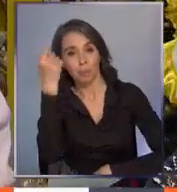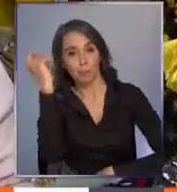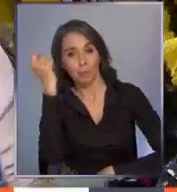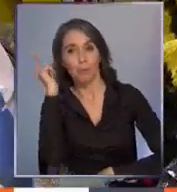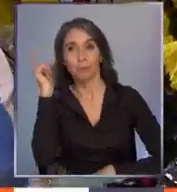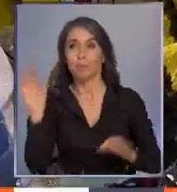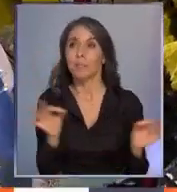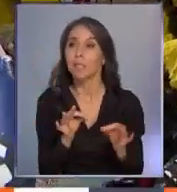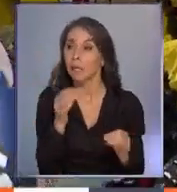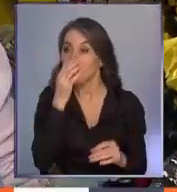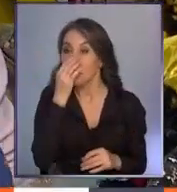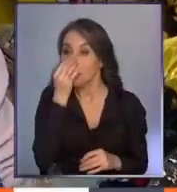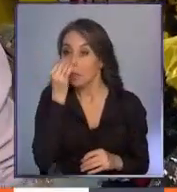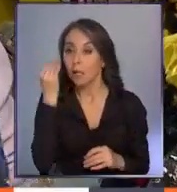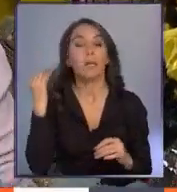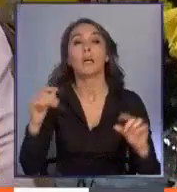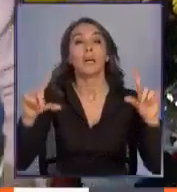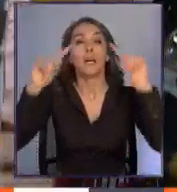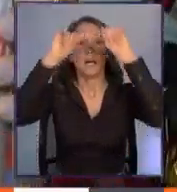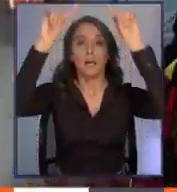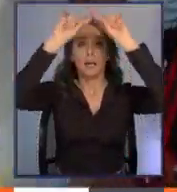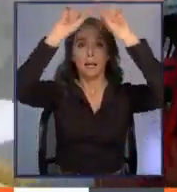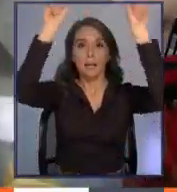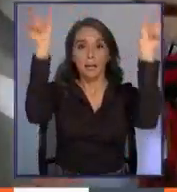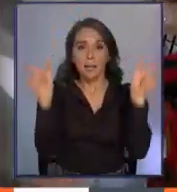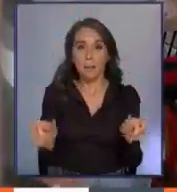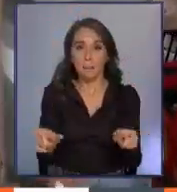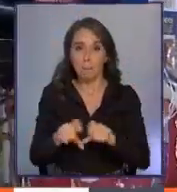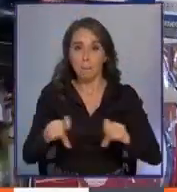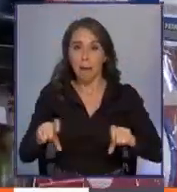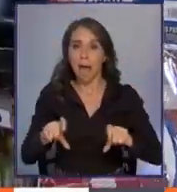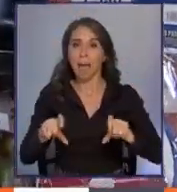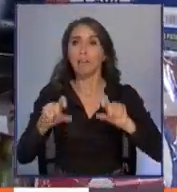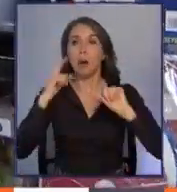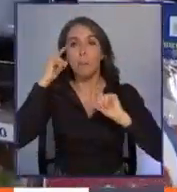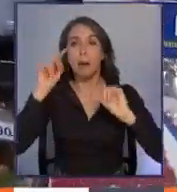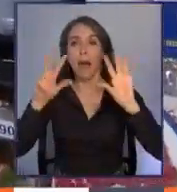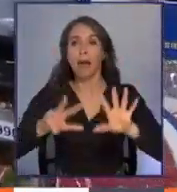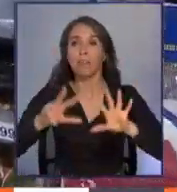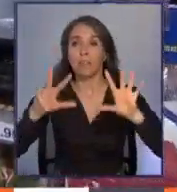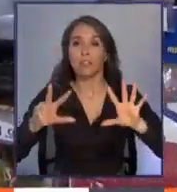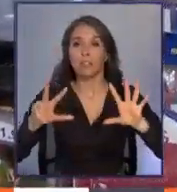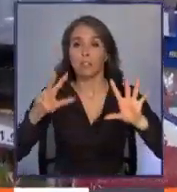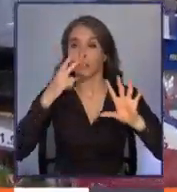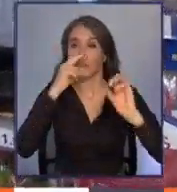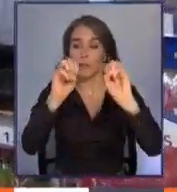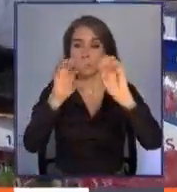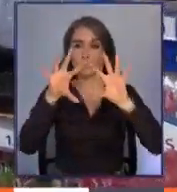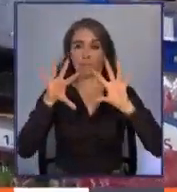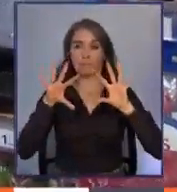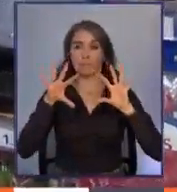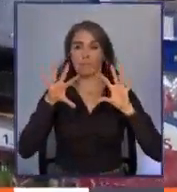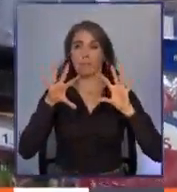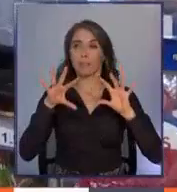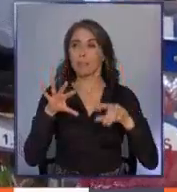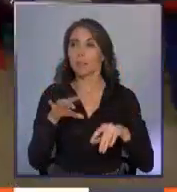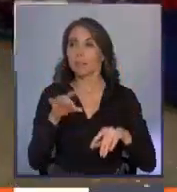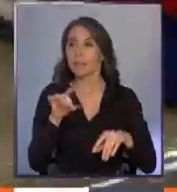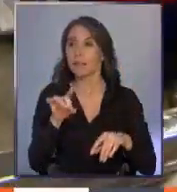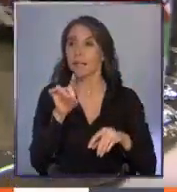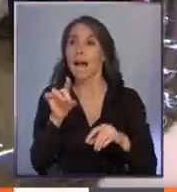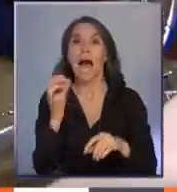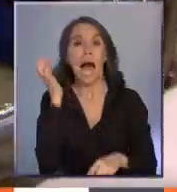Les voy a mostrar el marco de realidad aumentada que tenemos, que es para el 18. Eso es lo que les va a salir en su